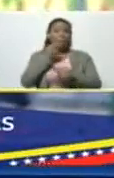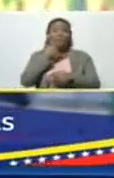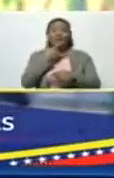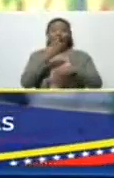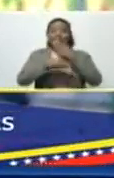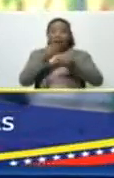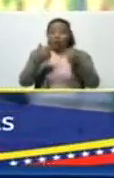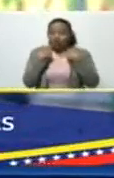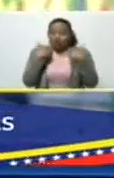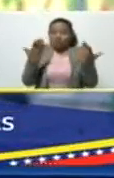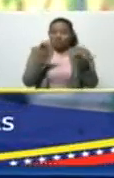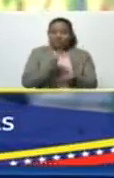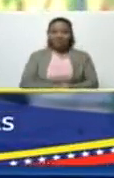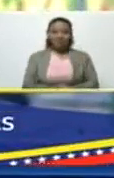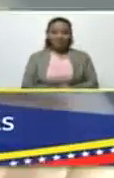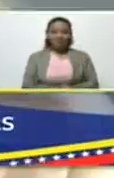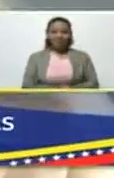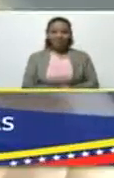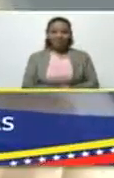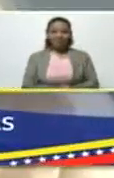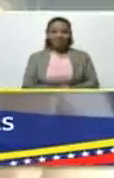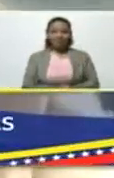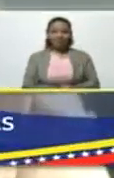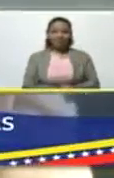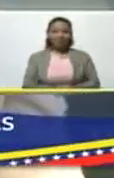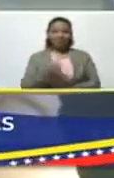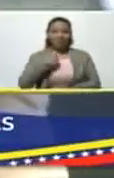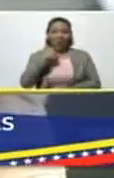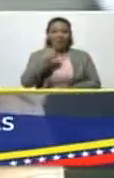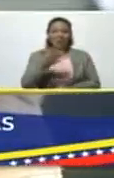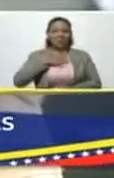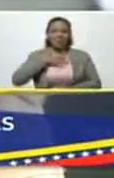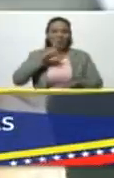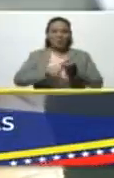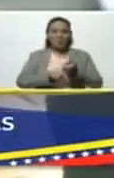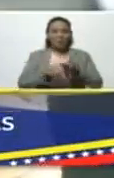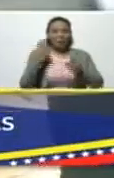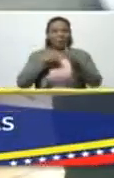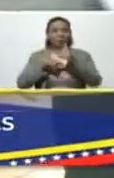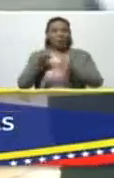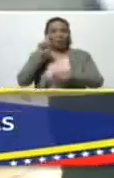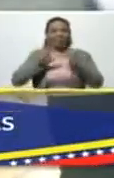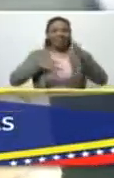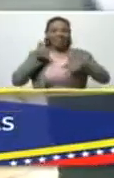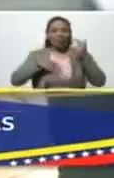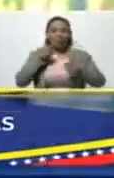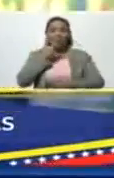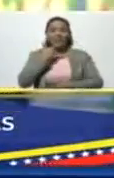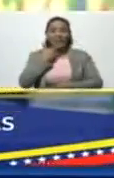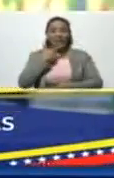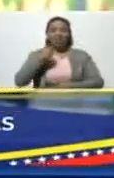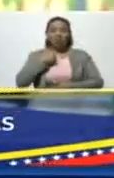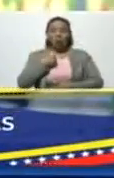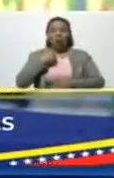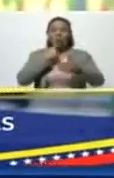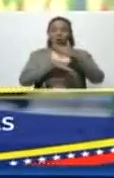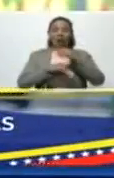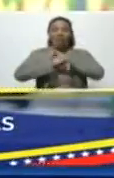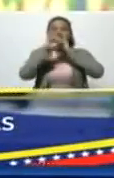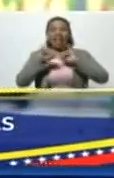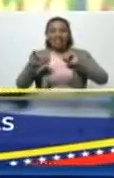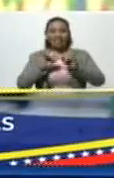yo? ¿Ah? Yo le dije, Silita, vamos a un acto bonito. Voy motivado, voy